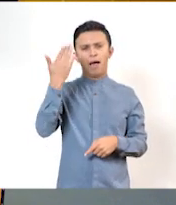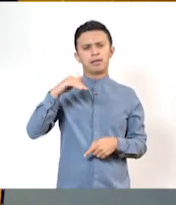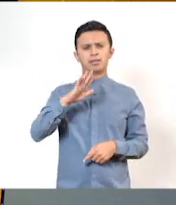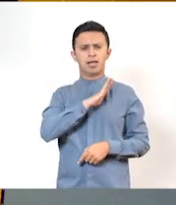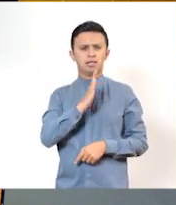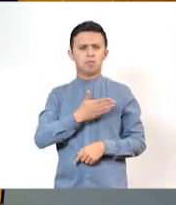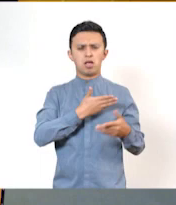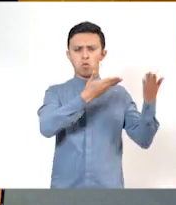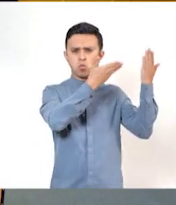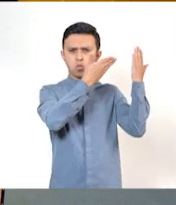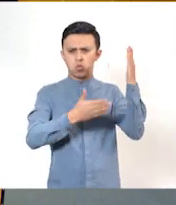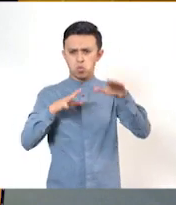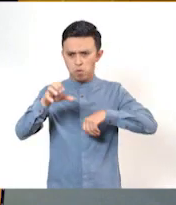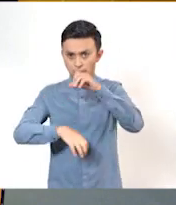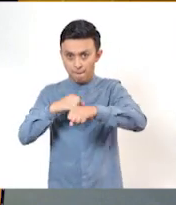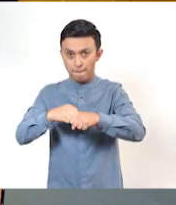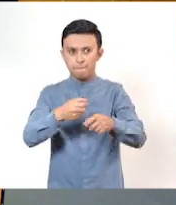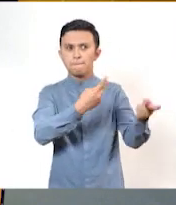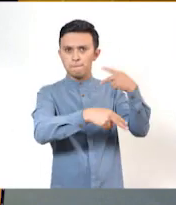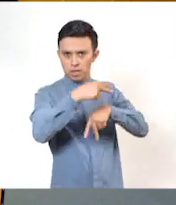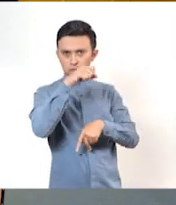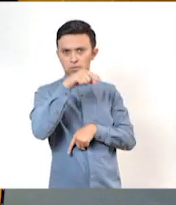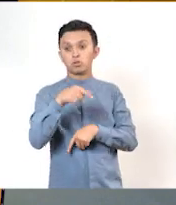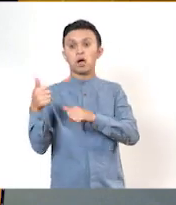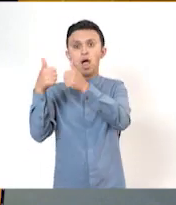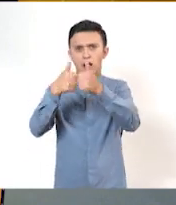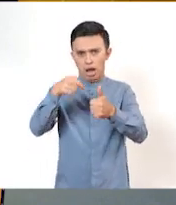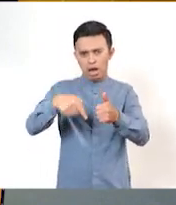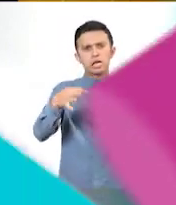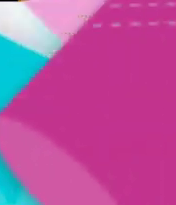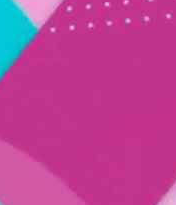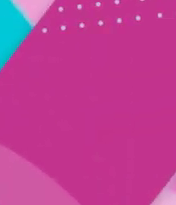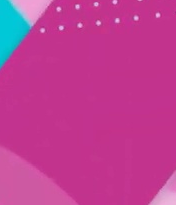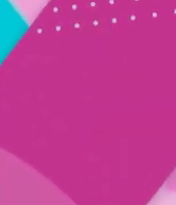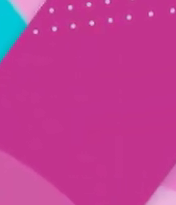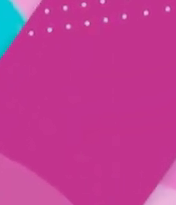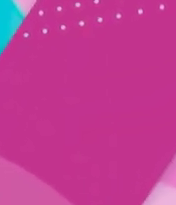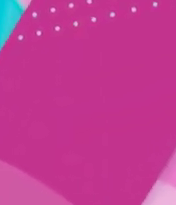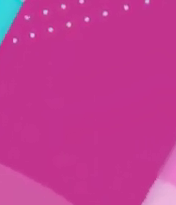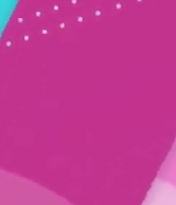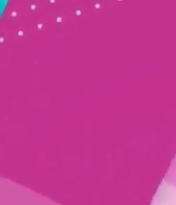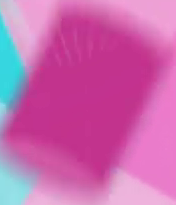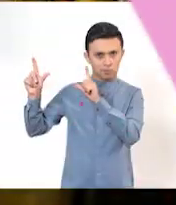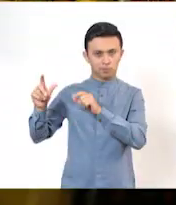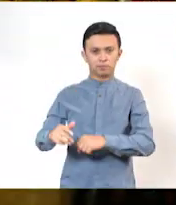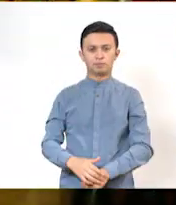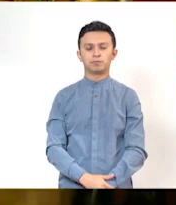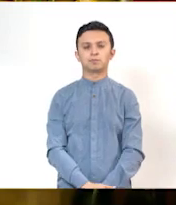su presencia ha sido importante para el país. Vamos a ver el siguiente video.